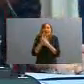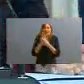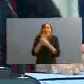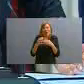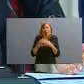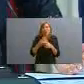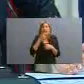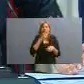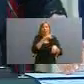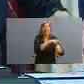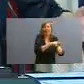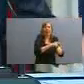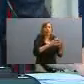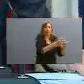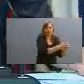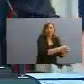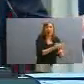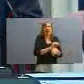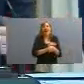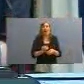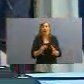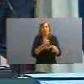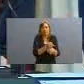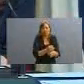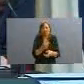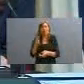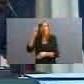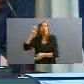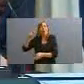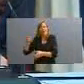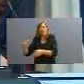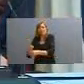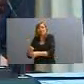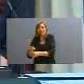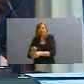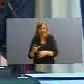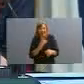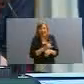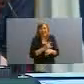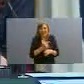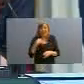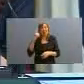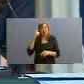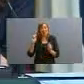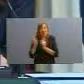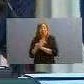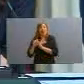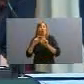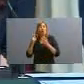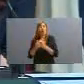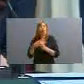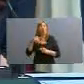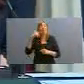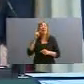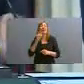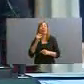los médicos, lo son los abogados, lo son los jueces. Es más, recuerdo que cuando discutimos la última reforma del Consejo de la Magistratura, un